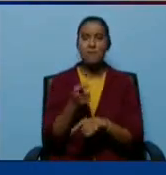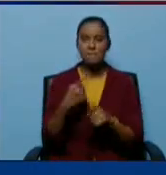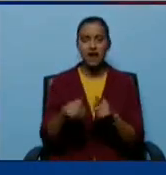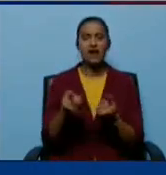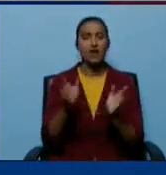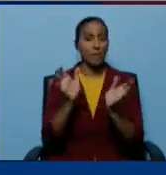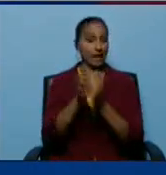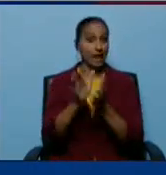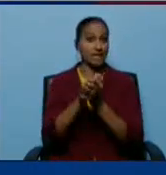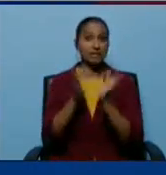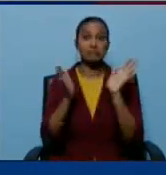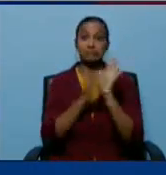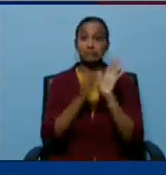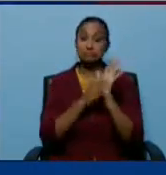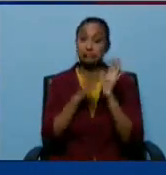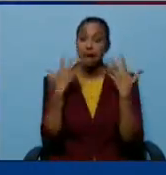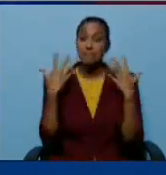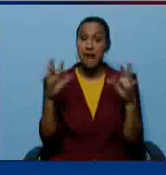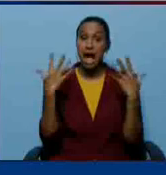demostración.